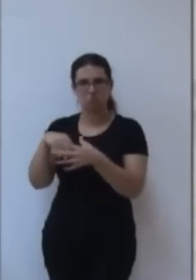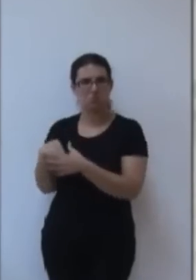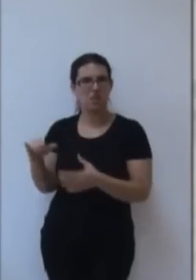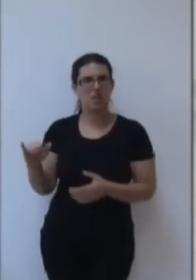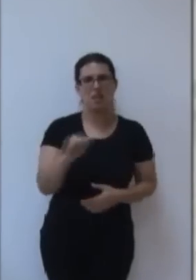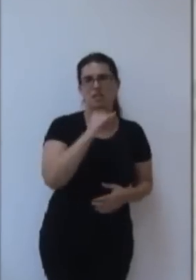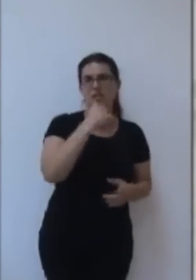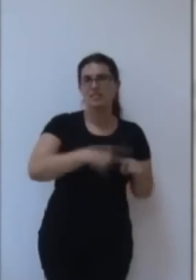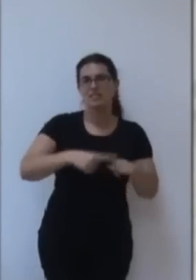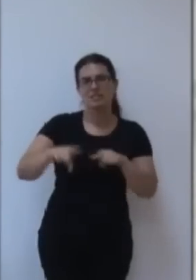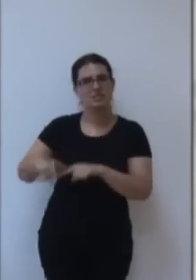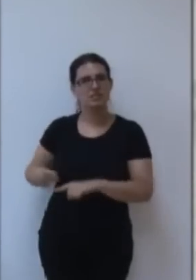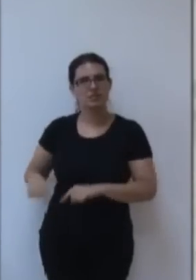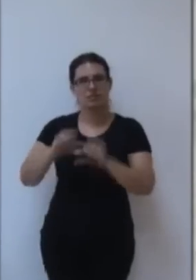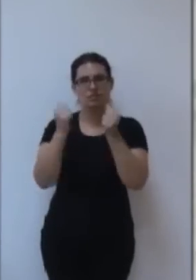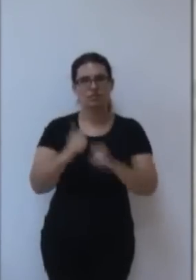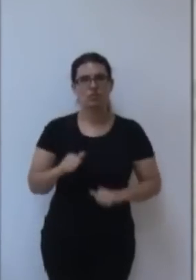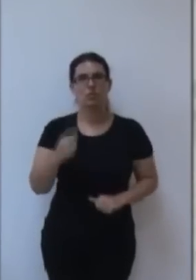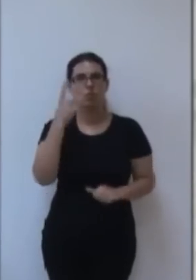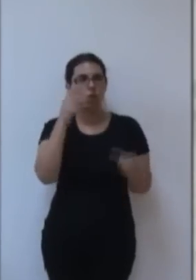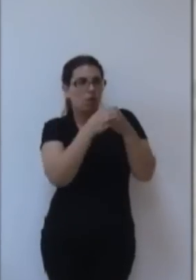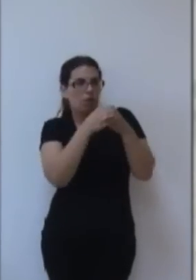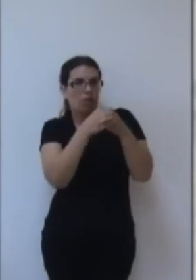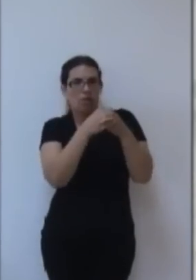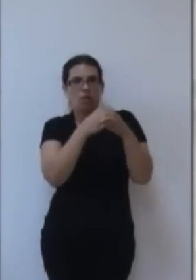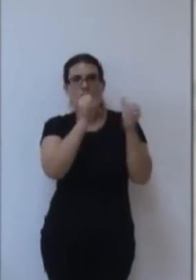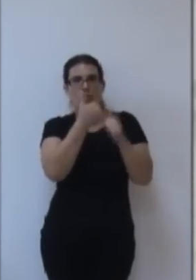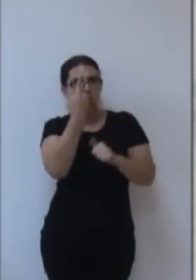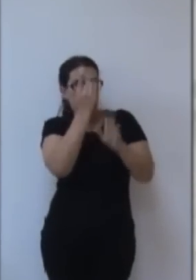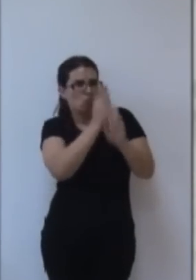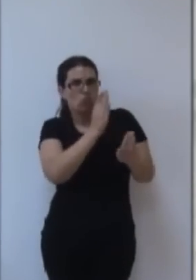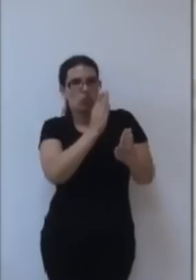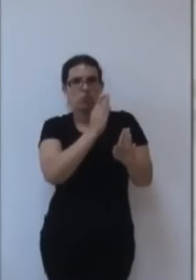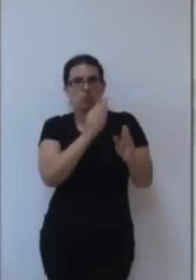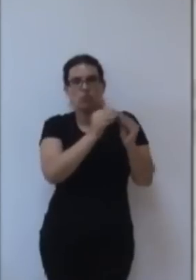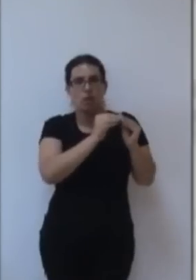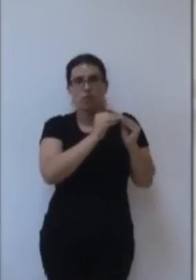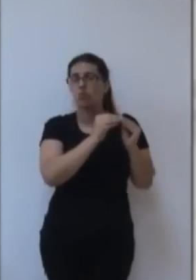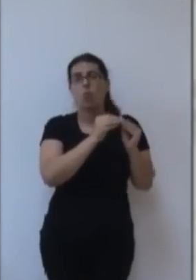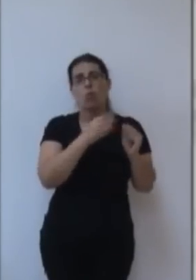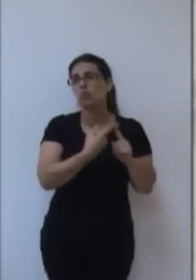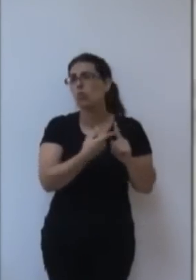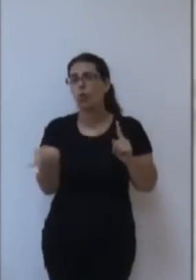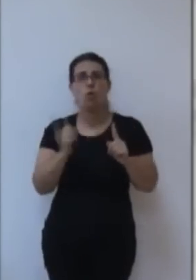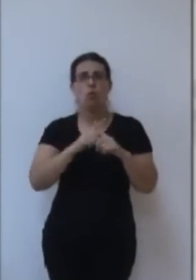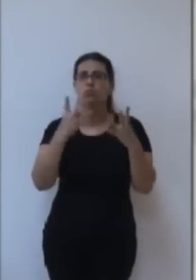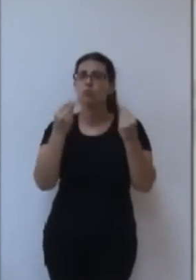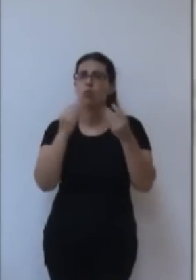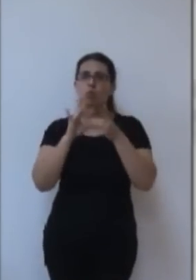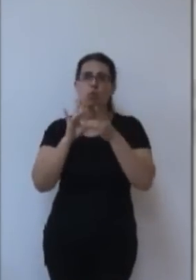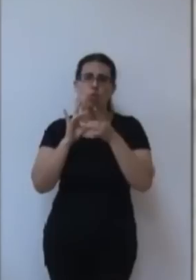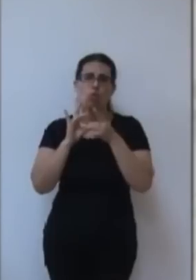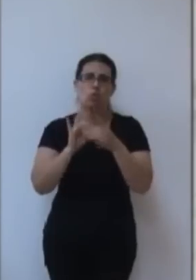diversidad tremenda, no hay solo un parámetro, hay muchos parámetros y todos tenemos muchas deficiencias, todos.